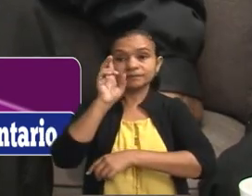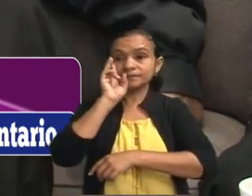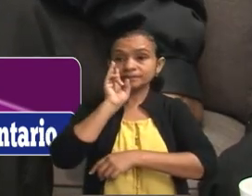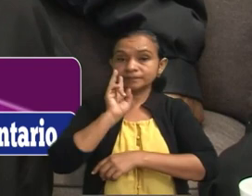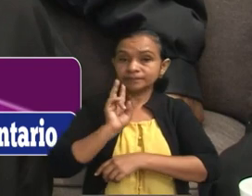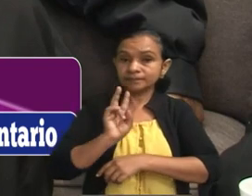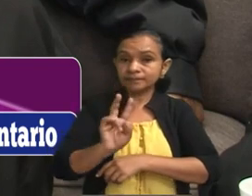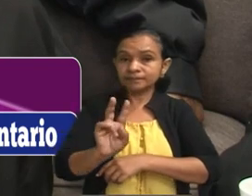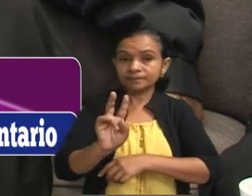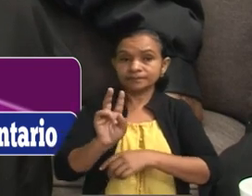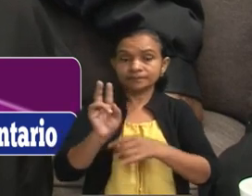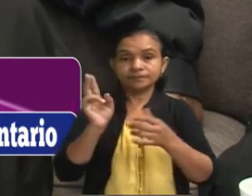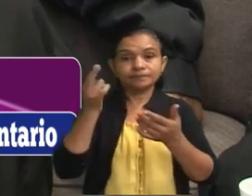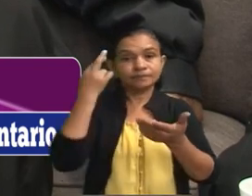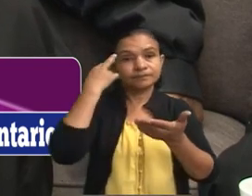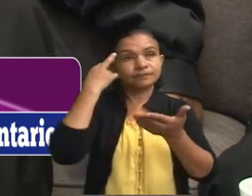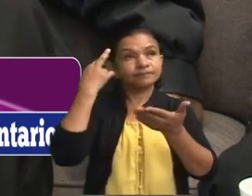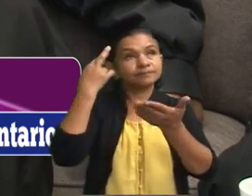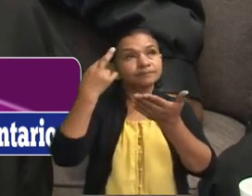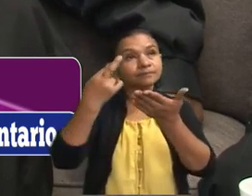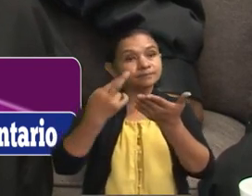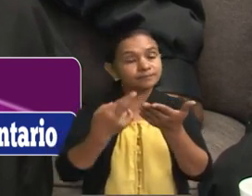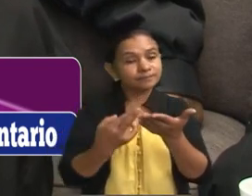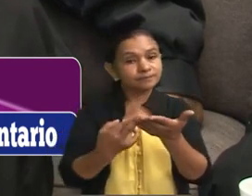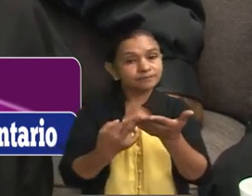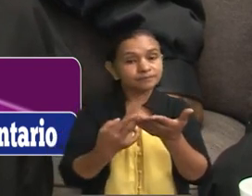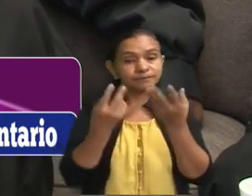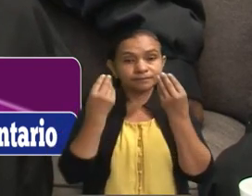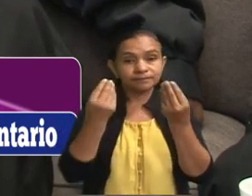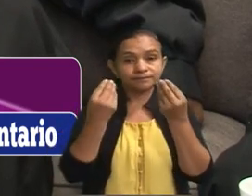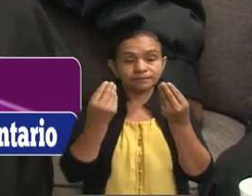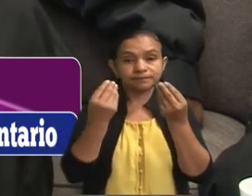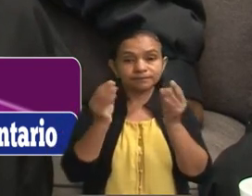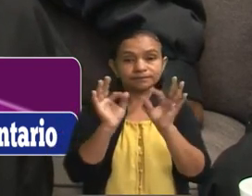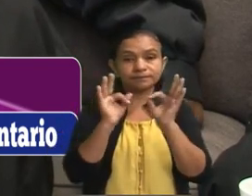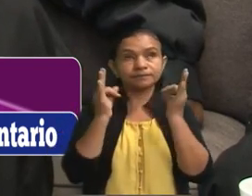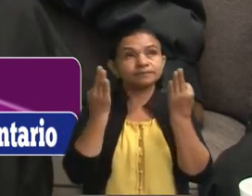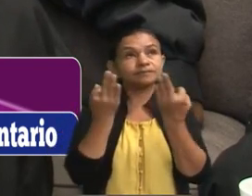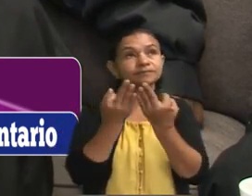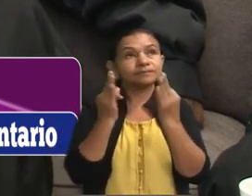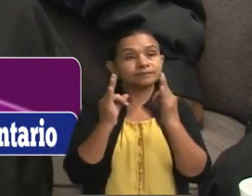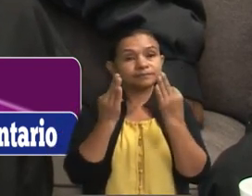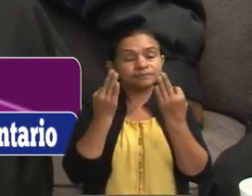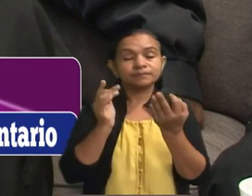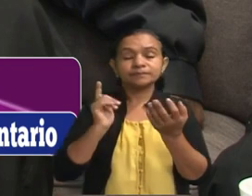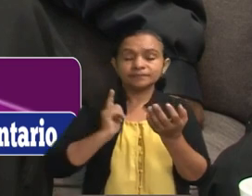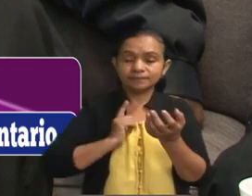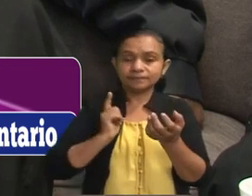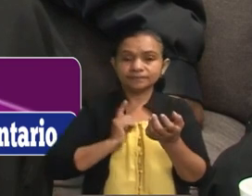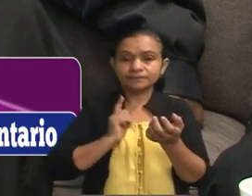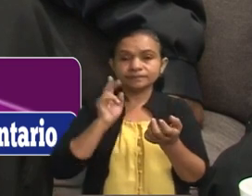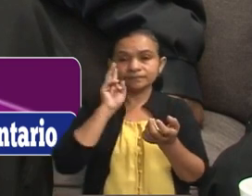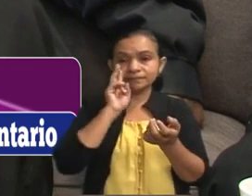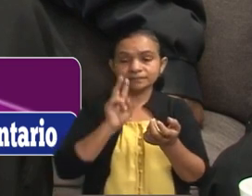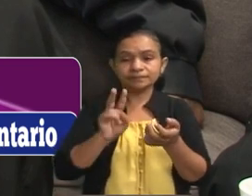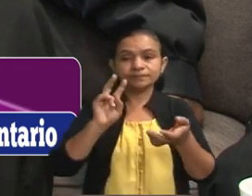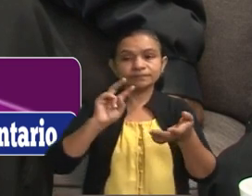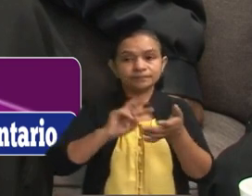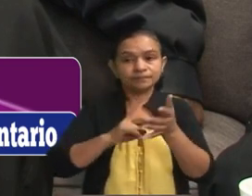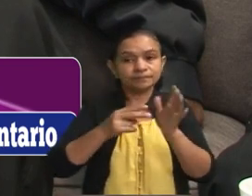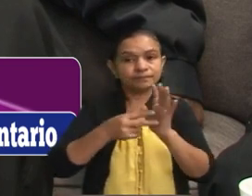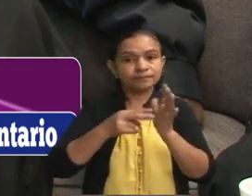vista del recuerdo en muchas de las familias que lo vivieron, está presente. En ese